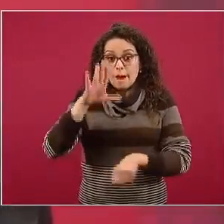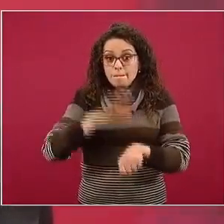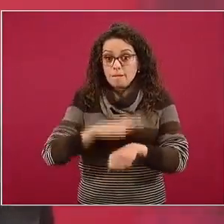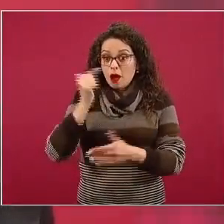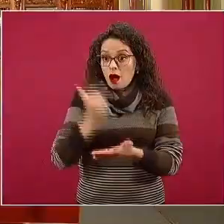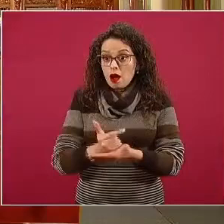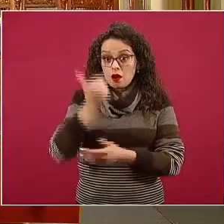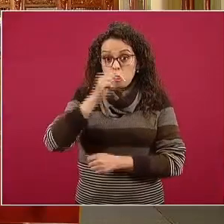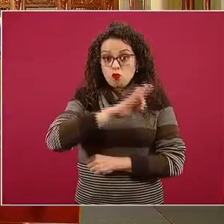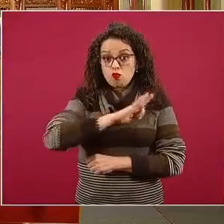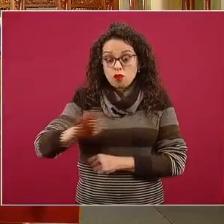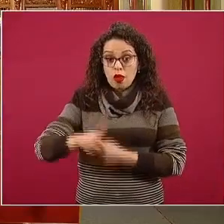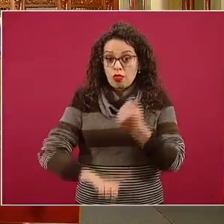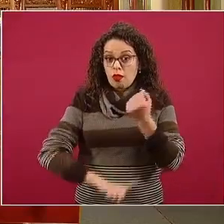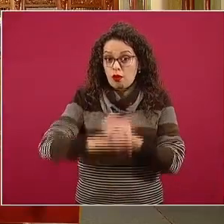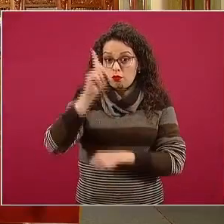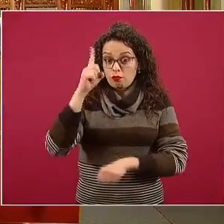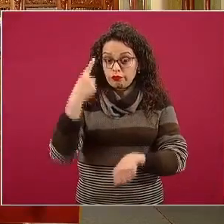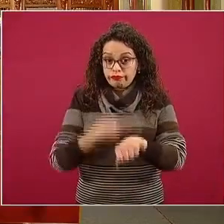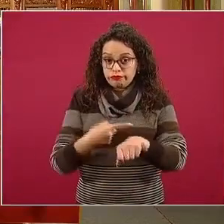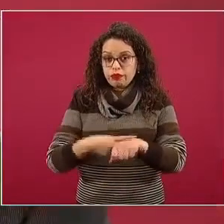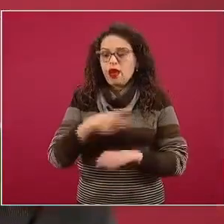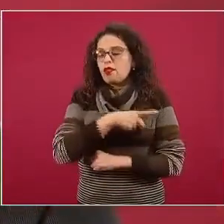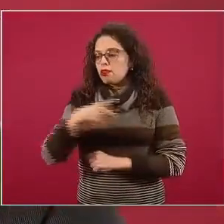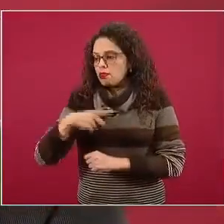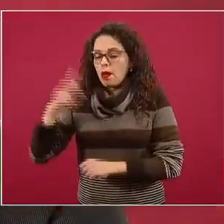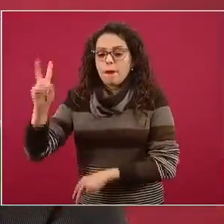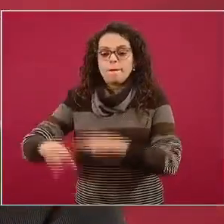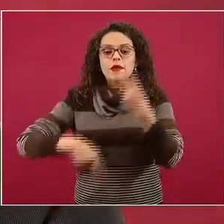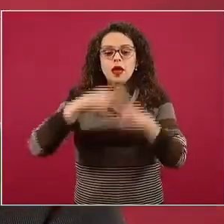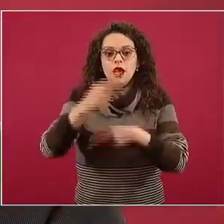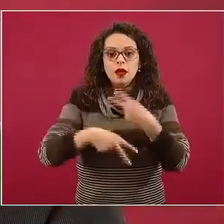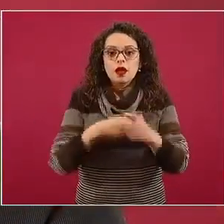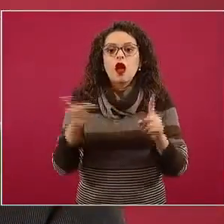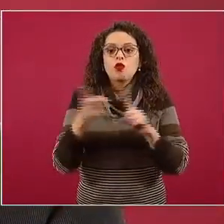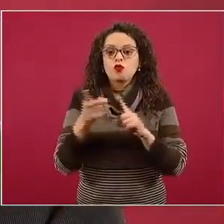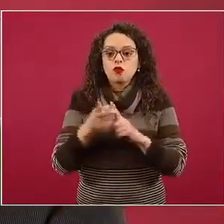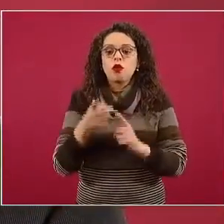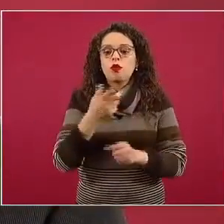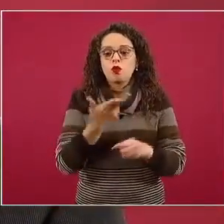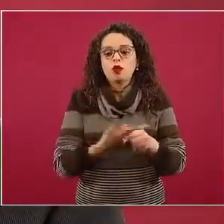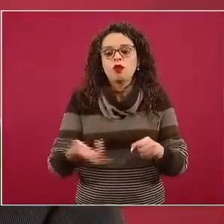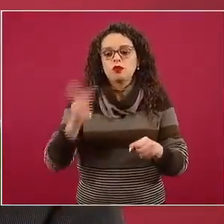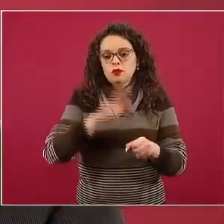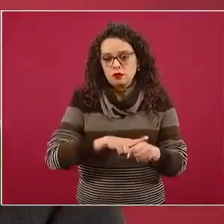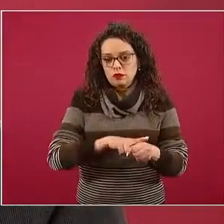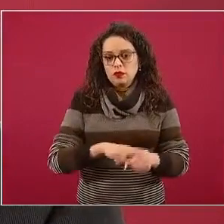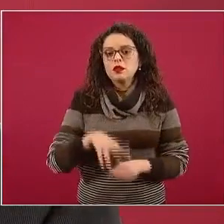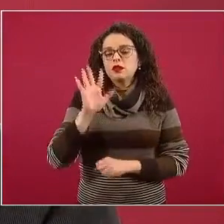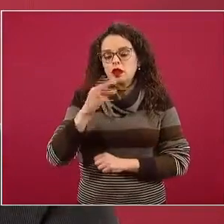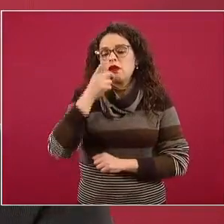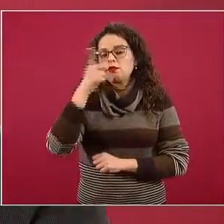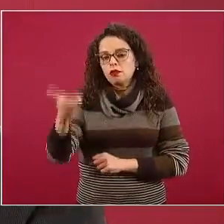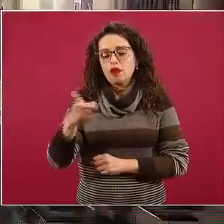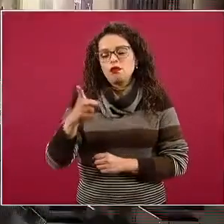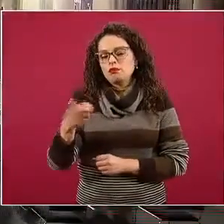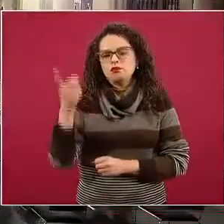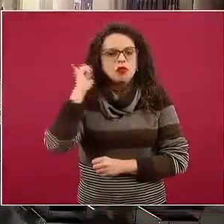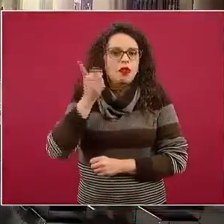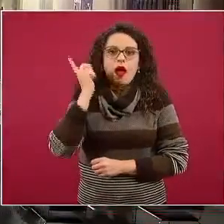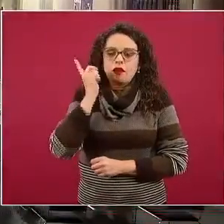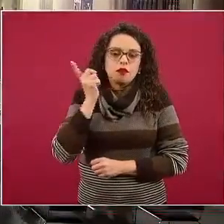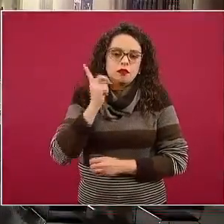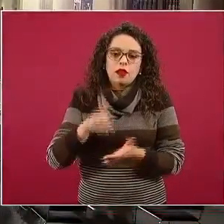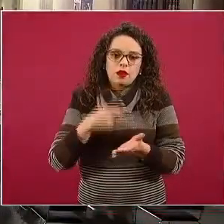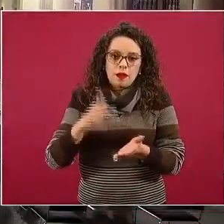complicaciones, en cuyo caso debería acudir a valoración médica por lo que hemos dicho prácticamente todos los días,